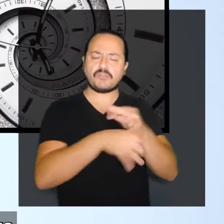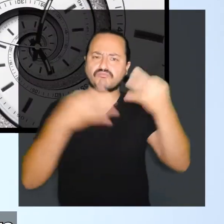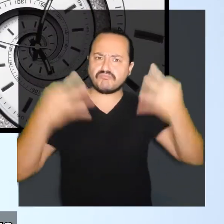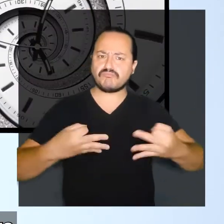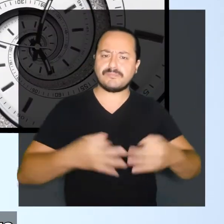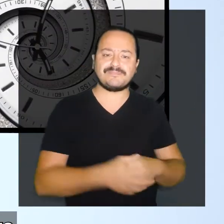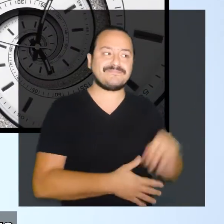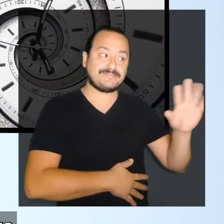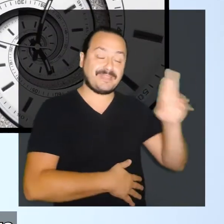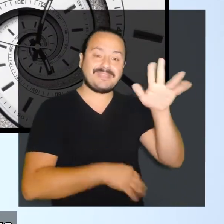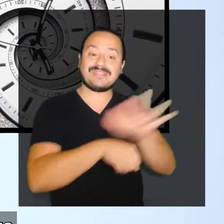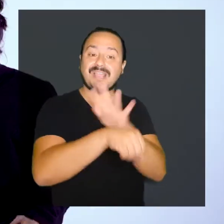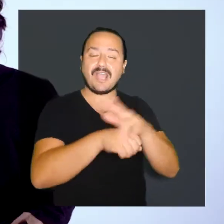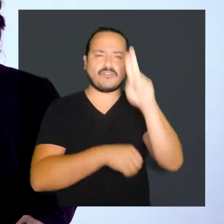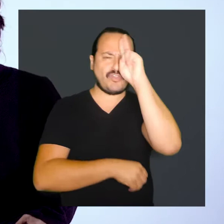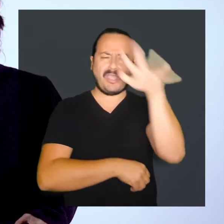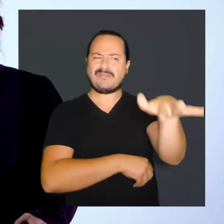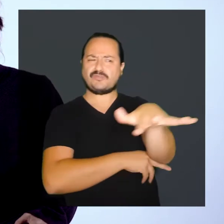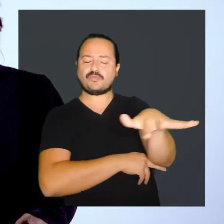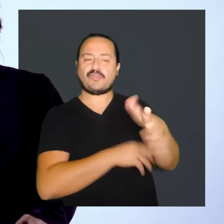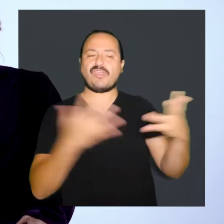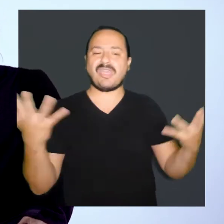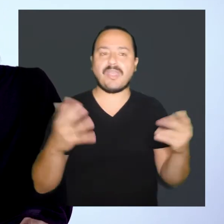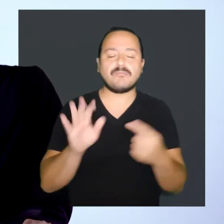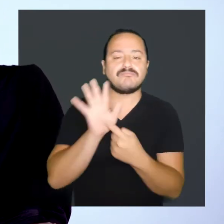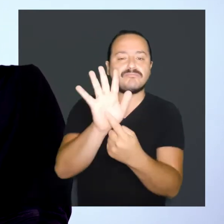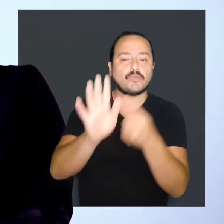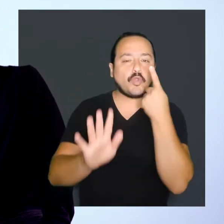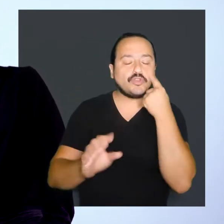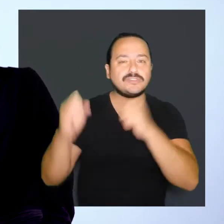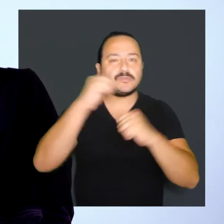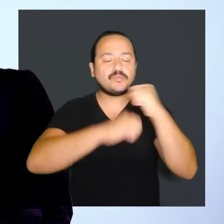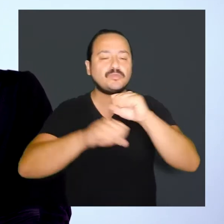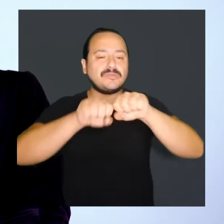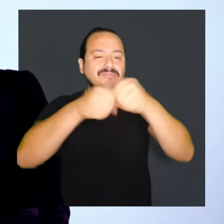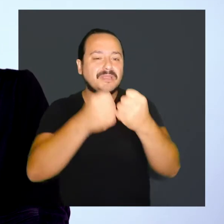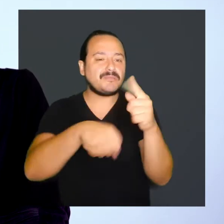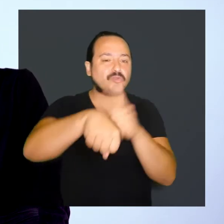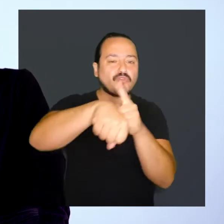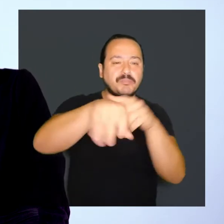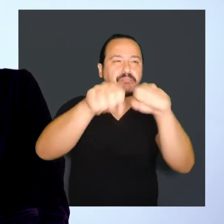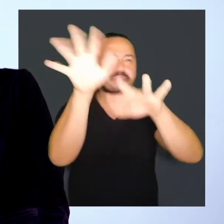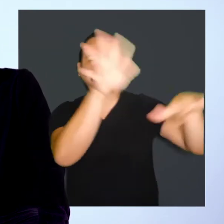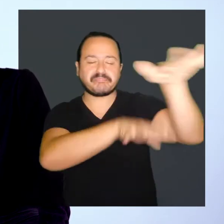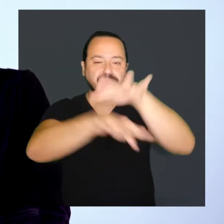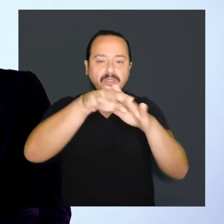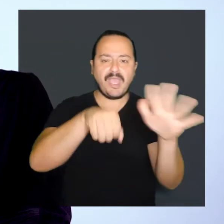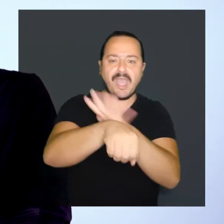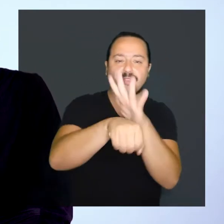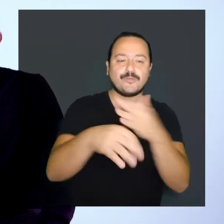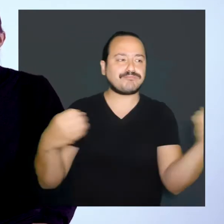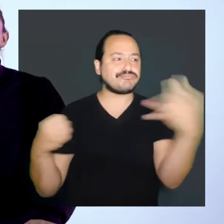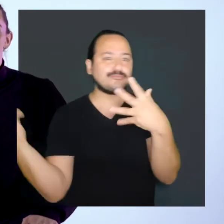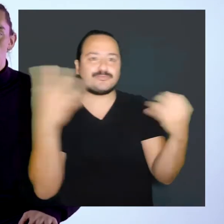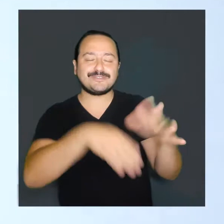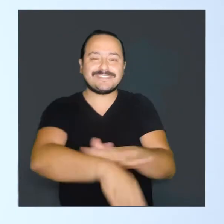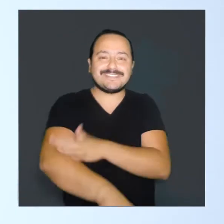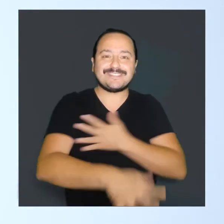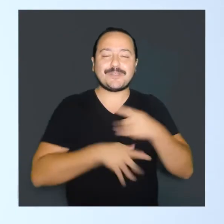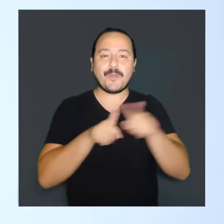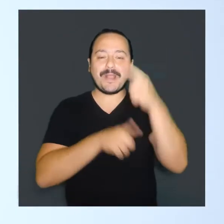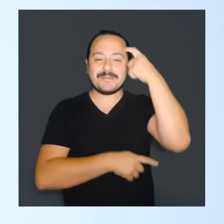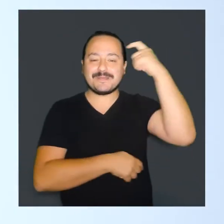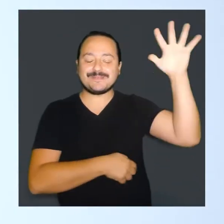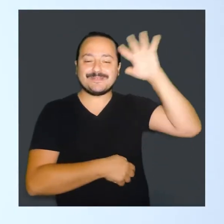romper la estructura del tiempo, generando una atmósfera más onírica a través de diálogos que pueden jugar con la repetición y la desfachatez.